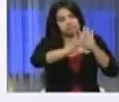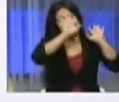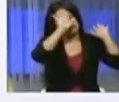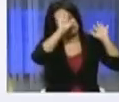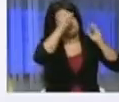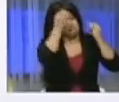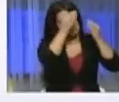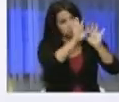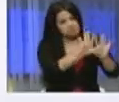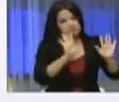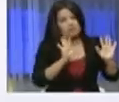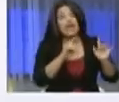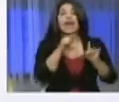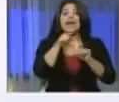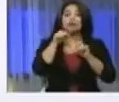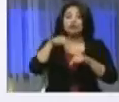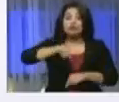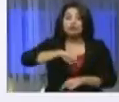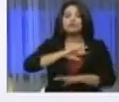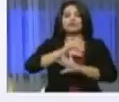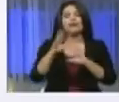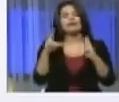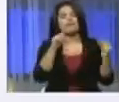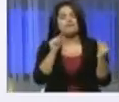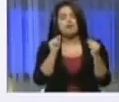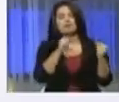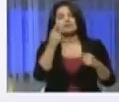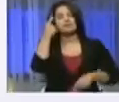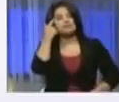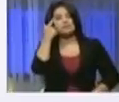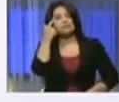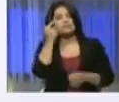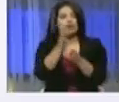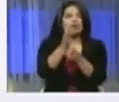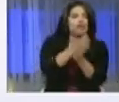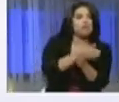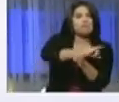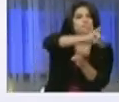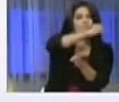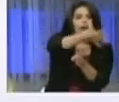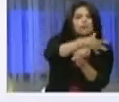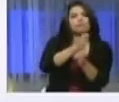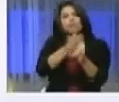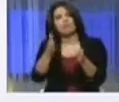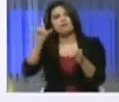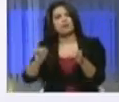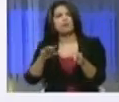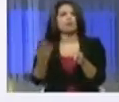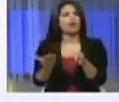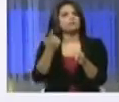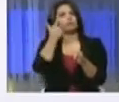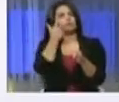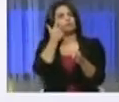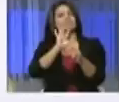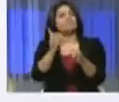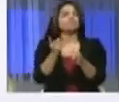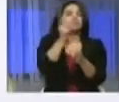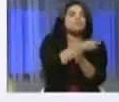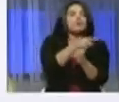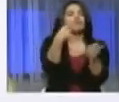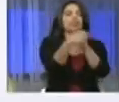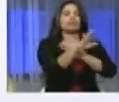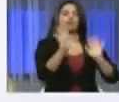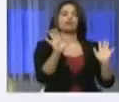tema que hemos trabajado muy intensamente y ya tenemos respuestas positivas para este